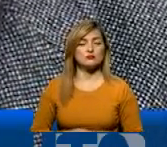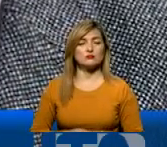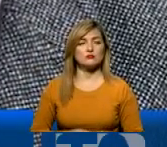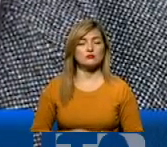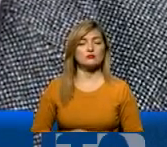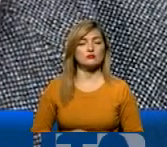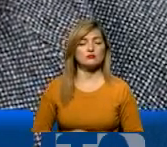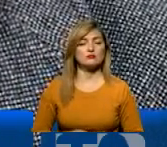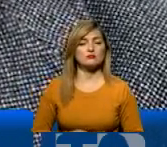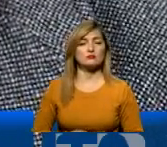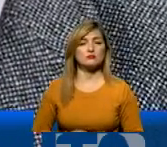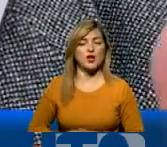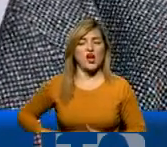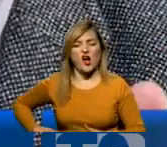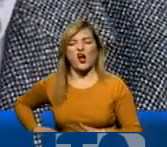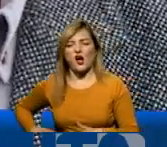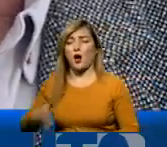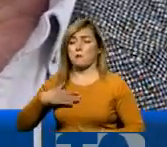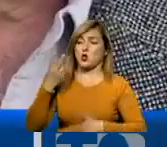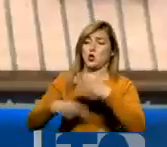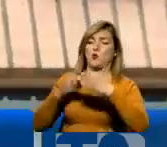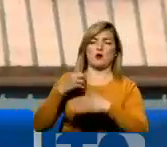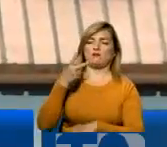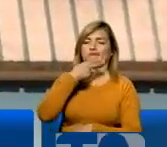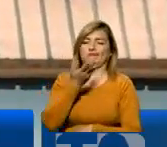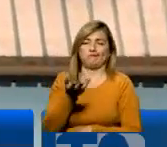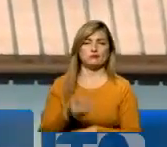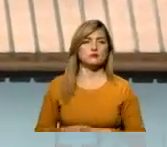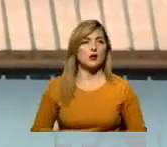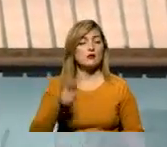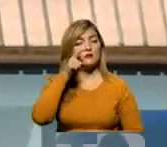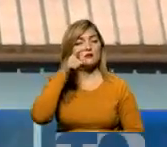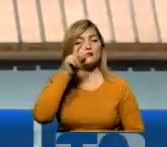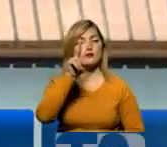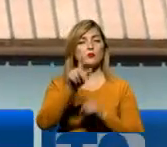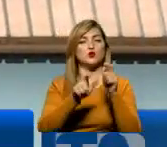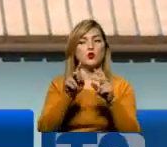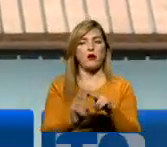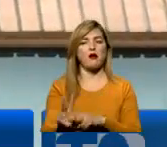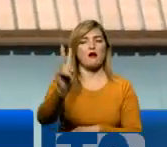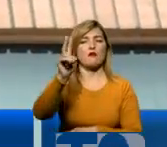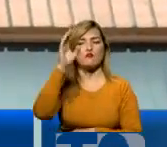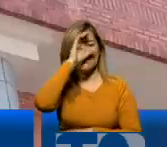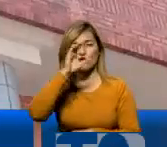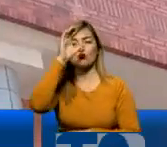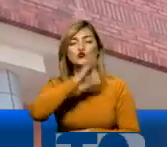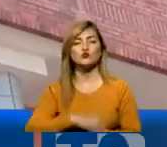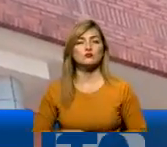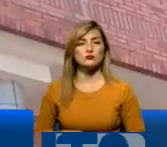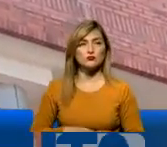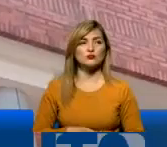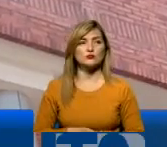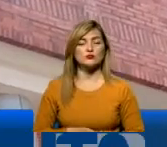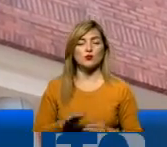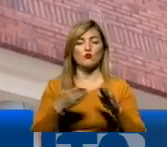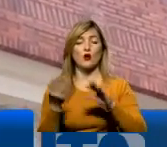hacer aparecer como que hubiera dado a luz y que era hijo de ello. Según la fiscalía, dos personas más están prófugas. Las mismas tendrían vínculo